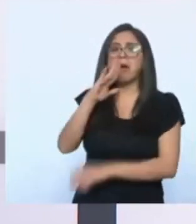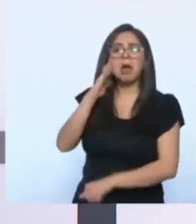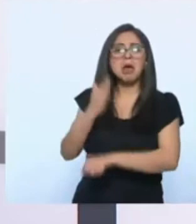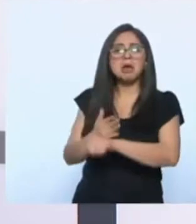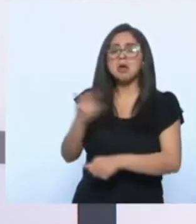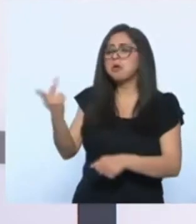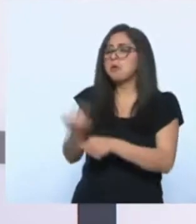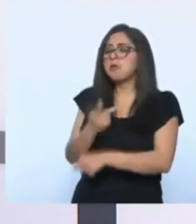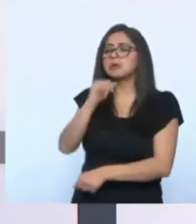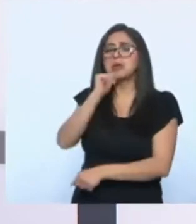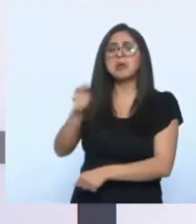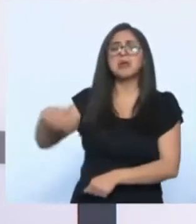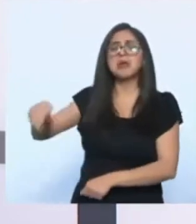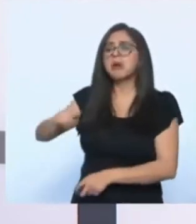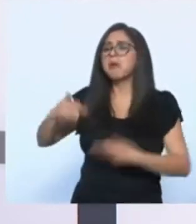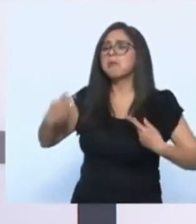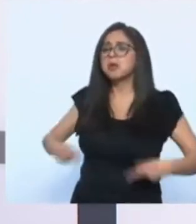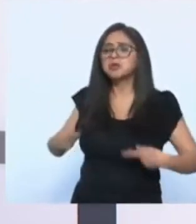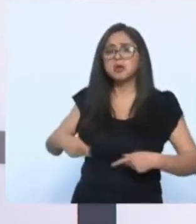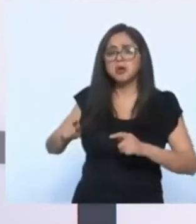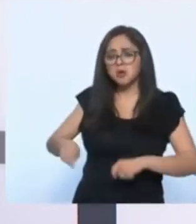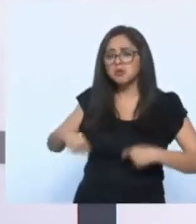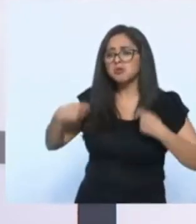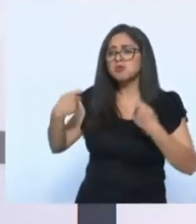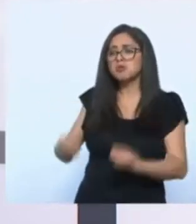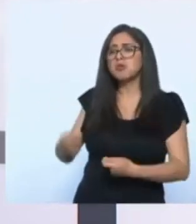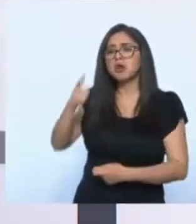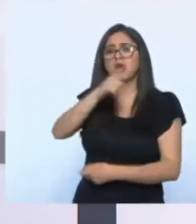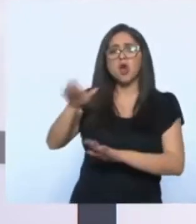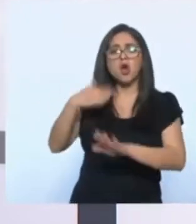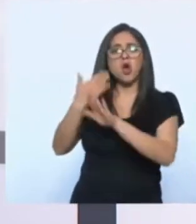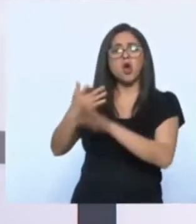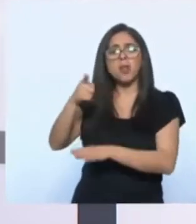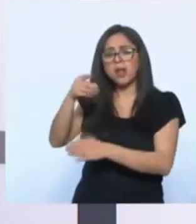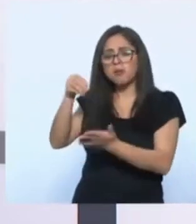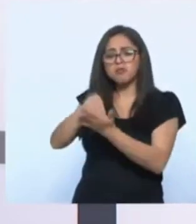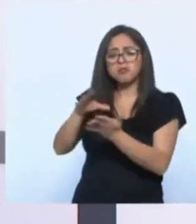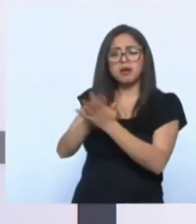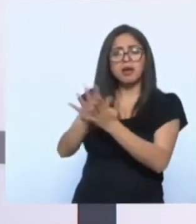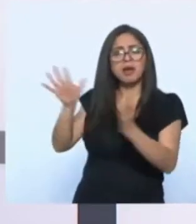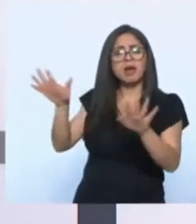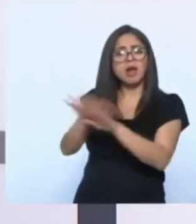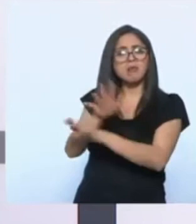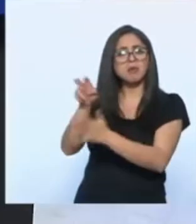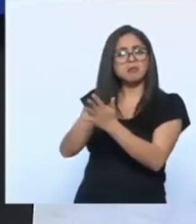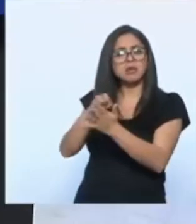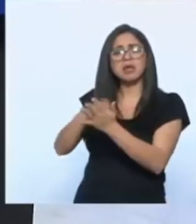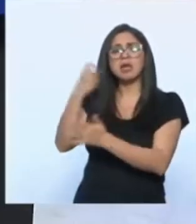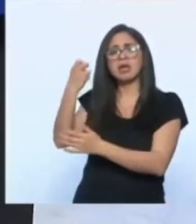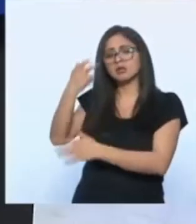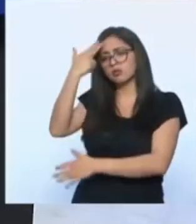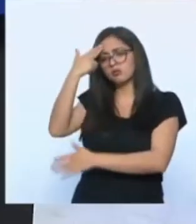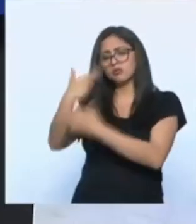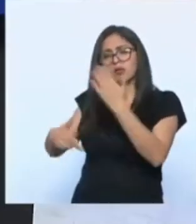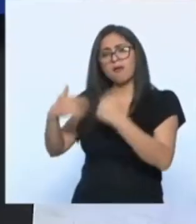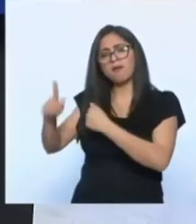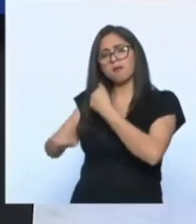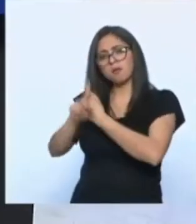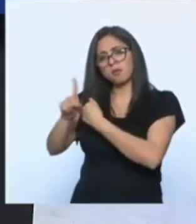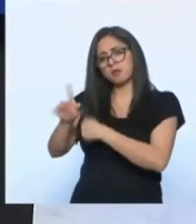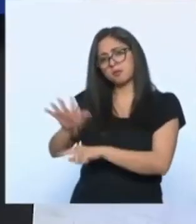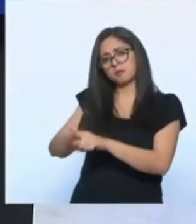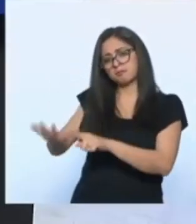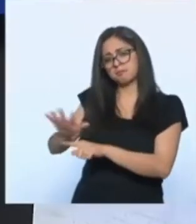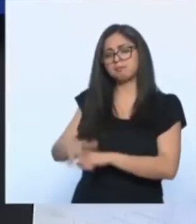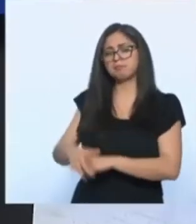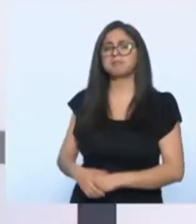ahí están tan tranquilos las personas que ejercen este tipo de violencia. Bueno, entonces es una iniciativa para sancionar, penalizar a